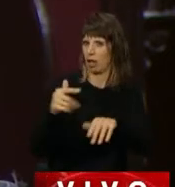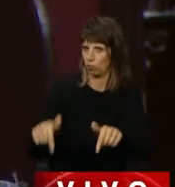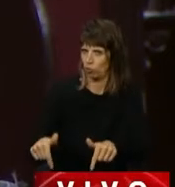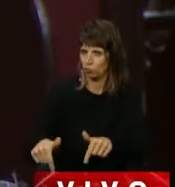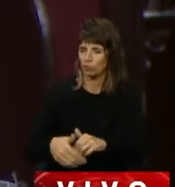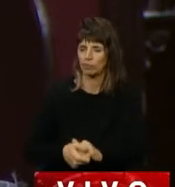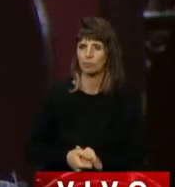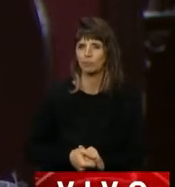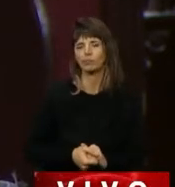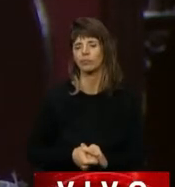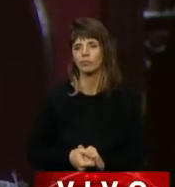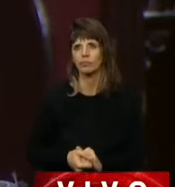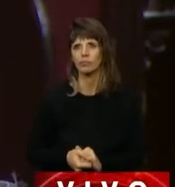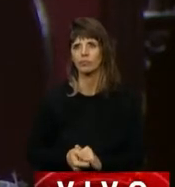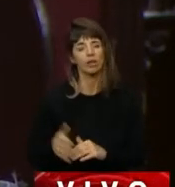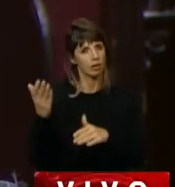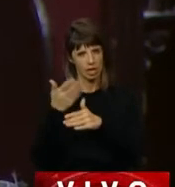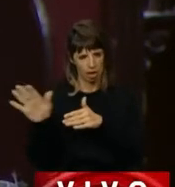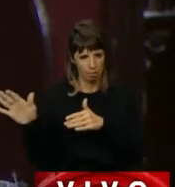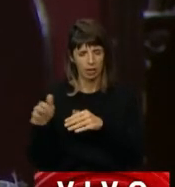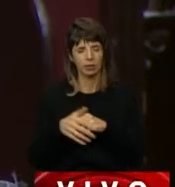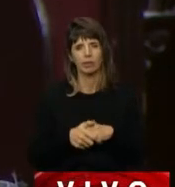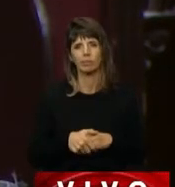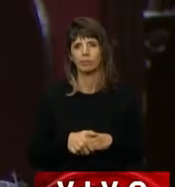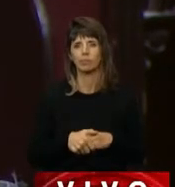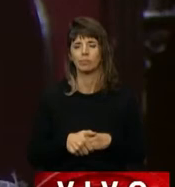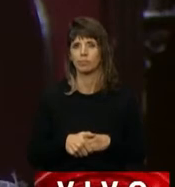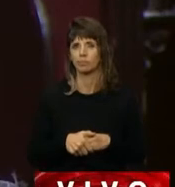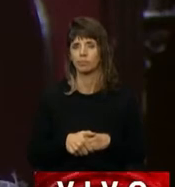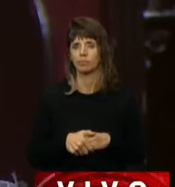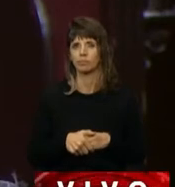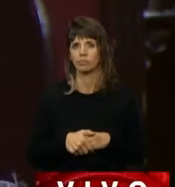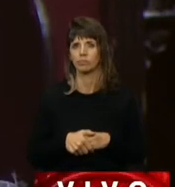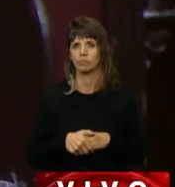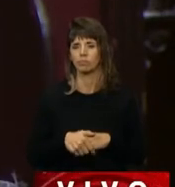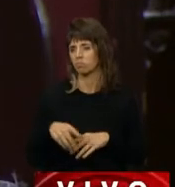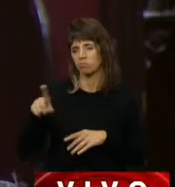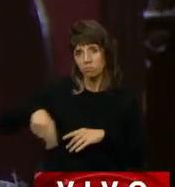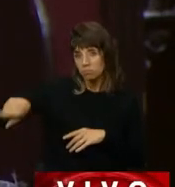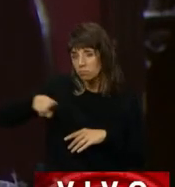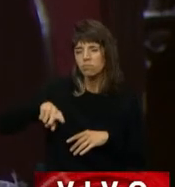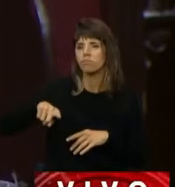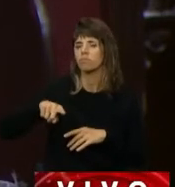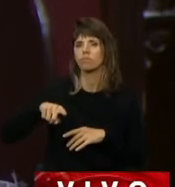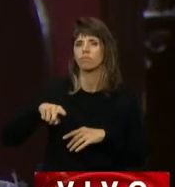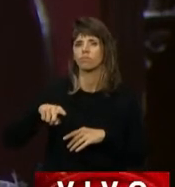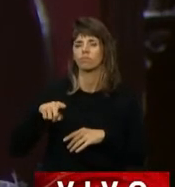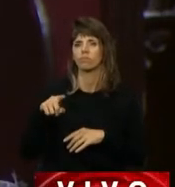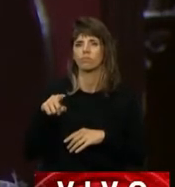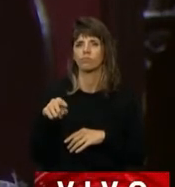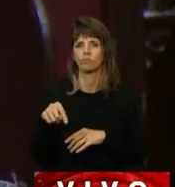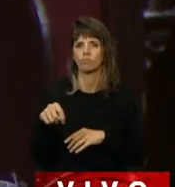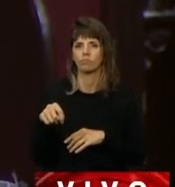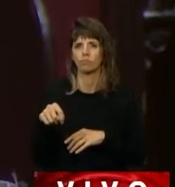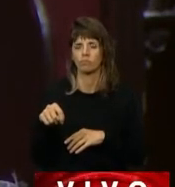además, presidente, la verdad que no han podido mostrar, y